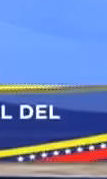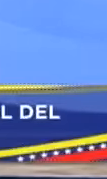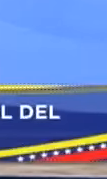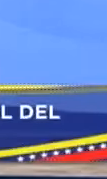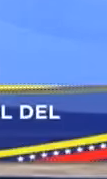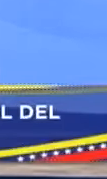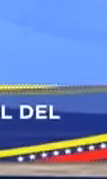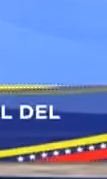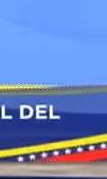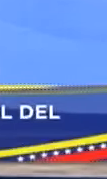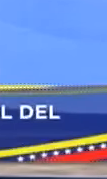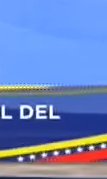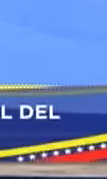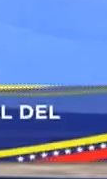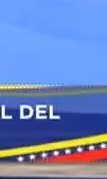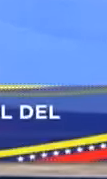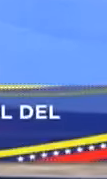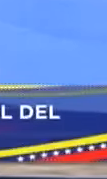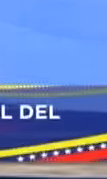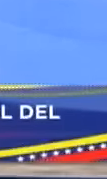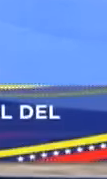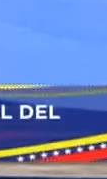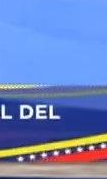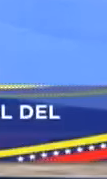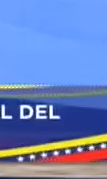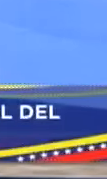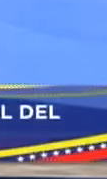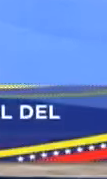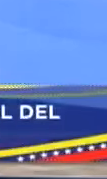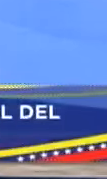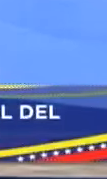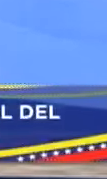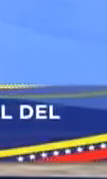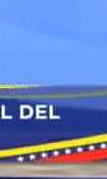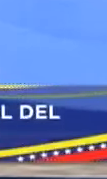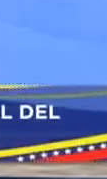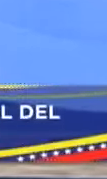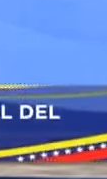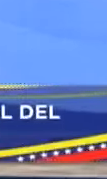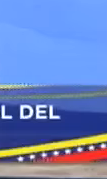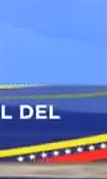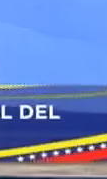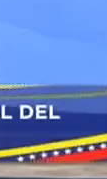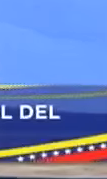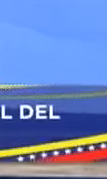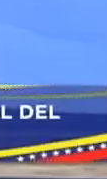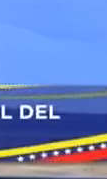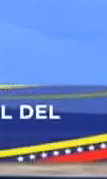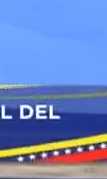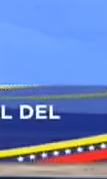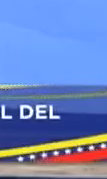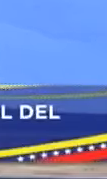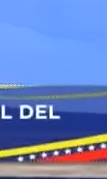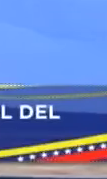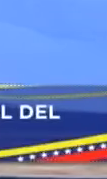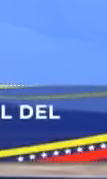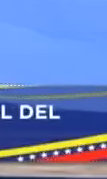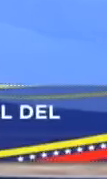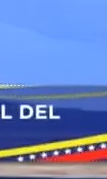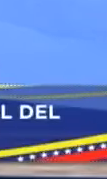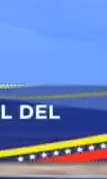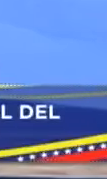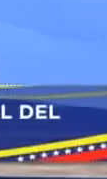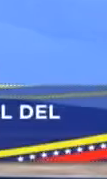Bellísimo. Y debe ser tomado como modelo para construir complejos recreacionales de